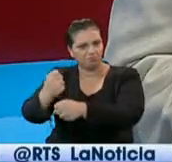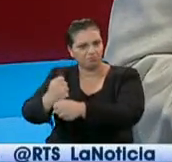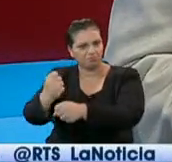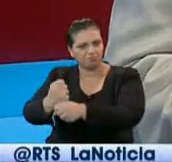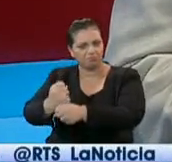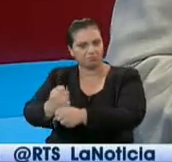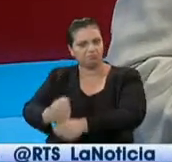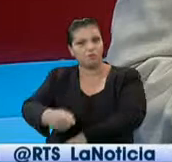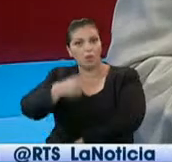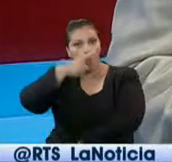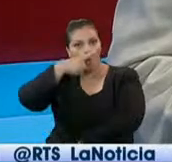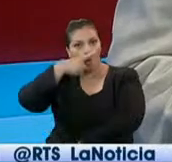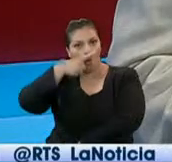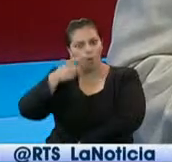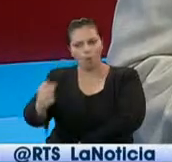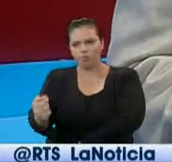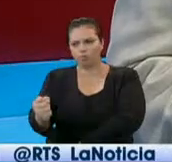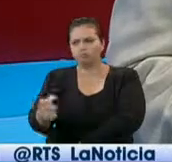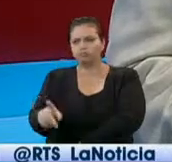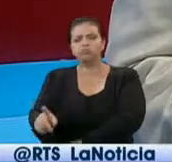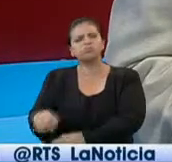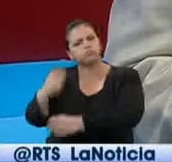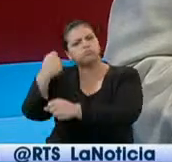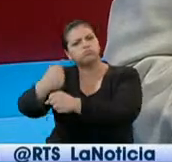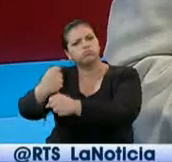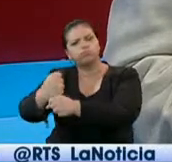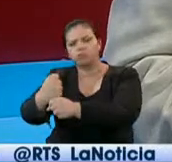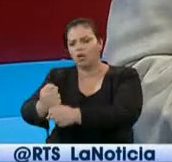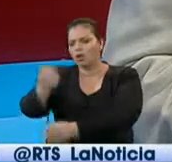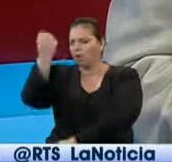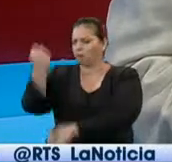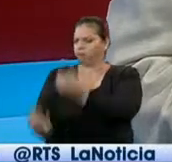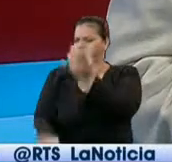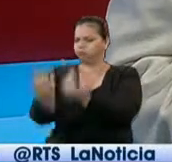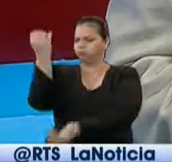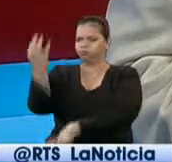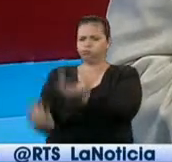ahora investigan las causas de ese siniestro.